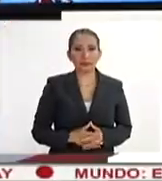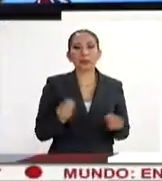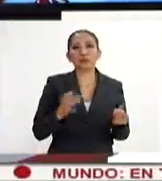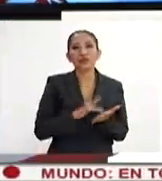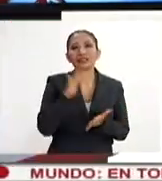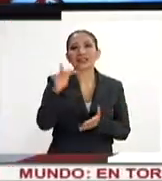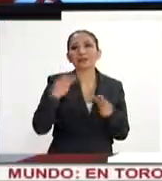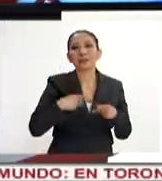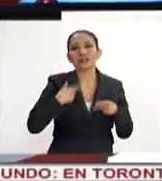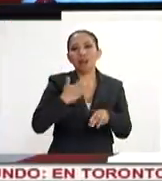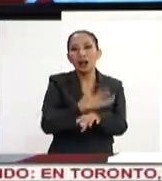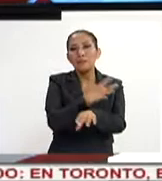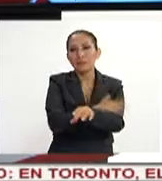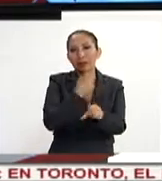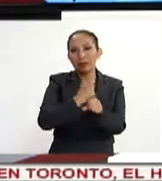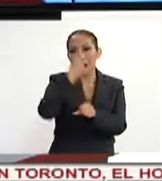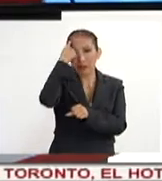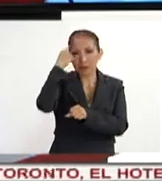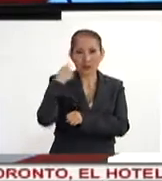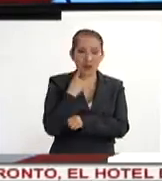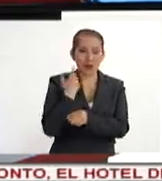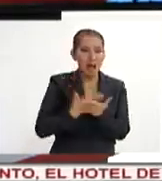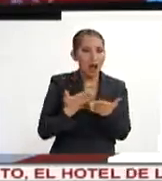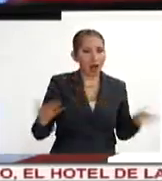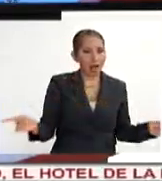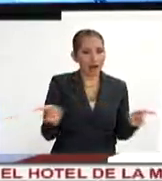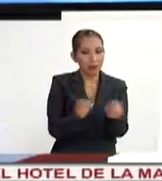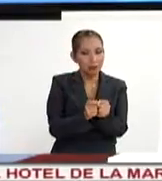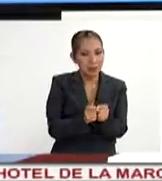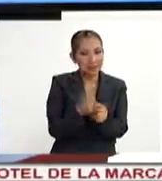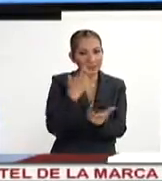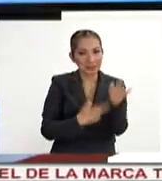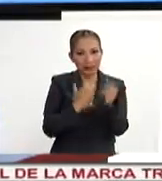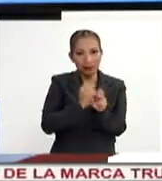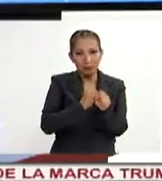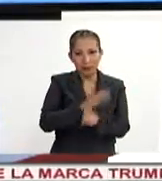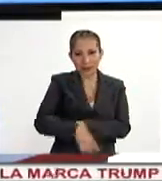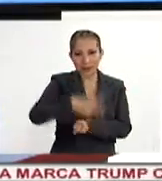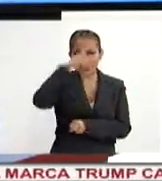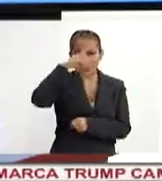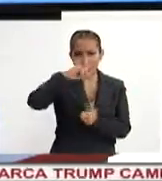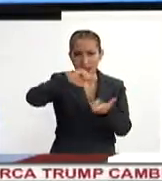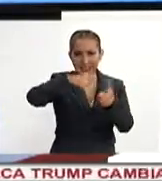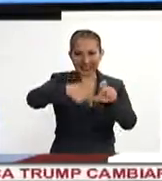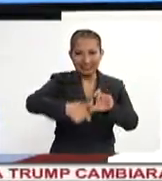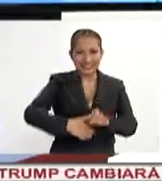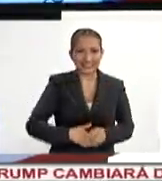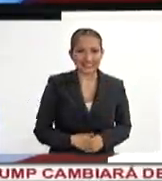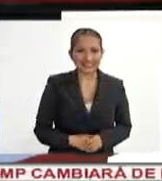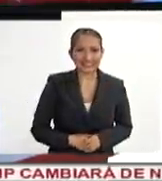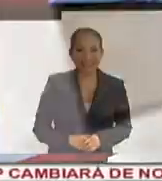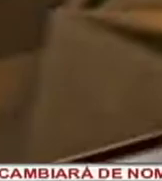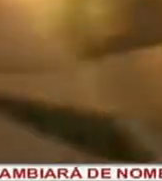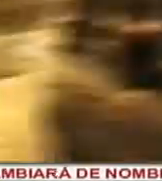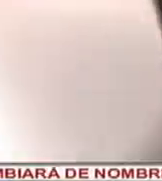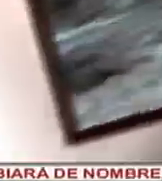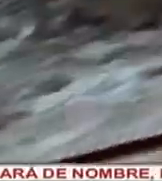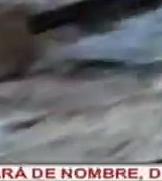Muchas gracias a quienes nos acompañaron en esta primera media hora. Nosotros vamos a nuestro resumen, regresamos con más información. Esto es México al Día.